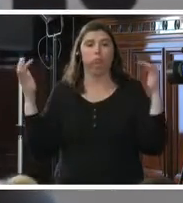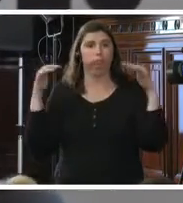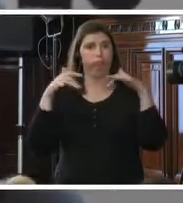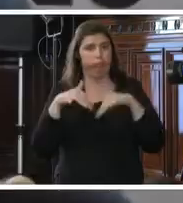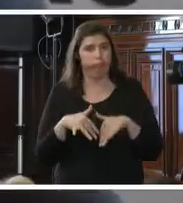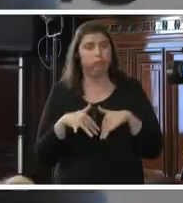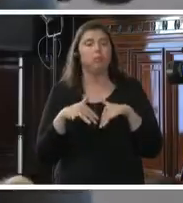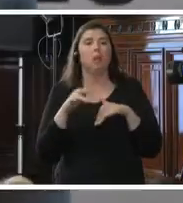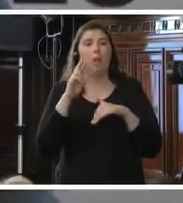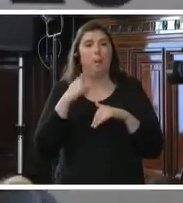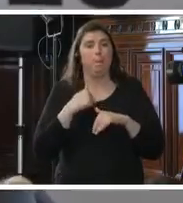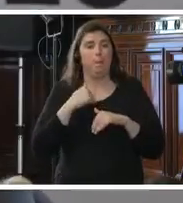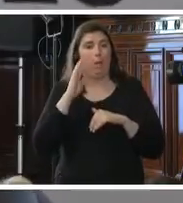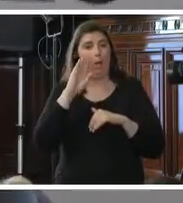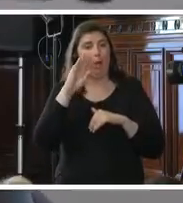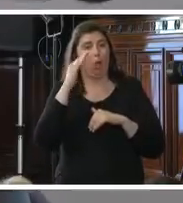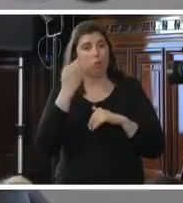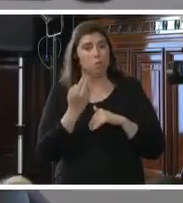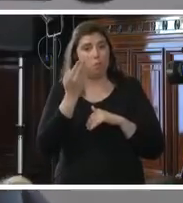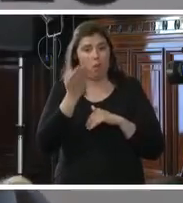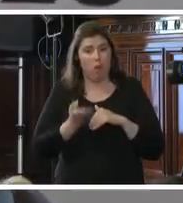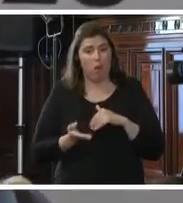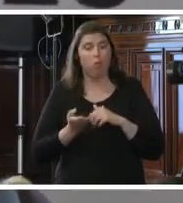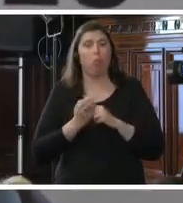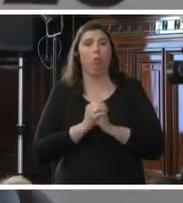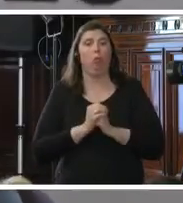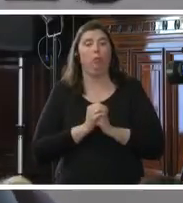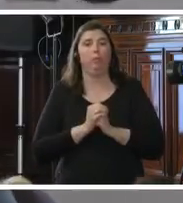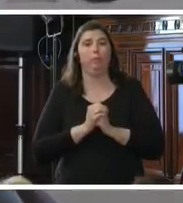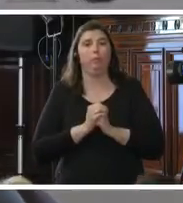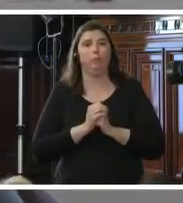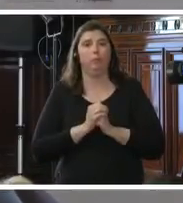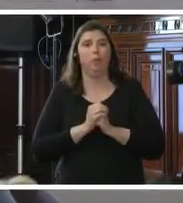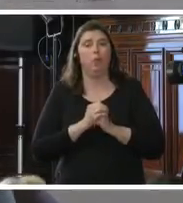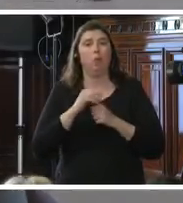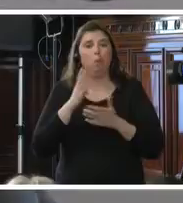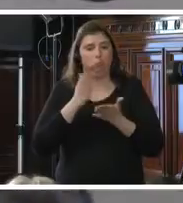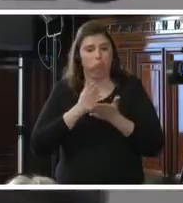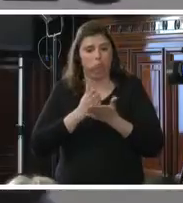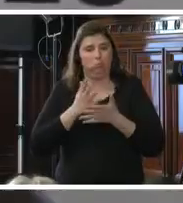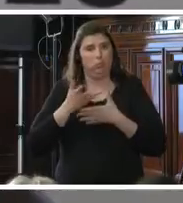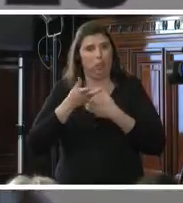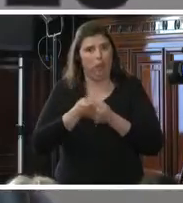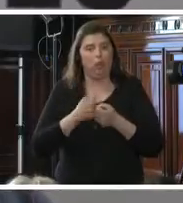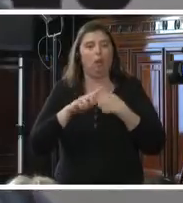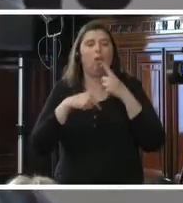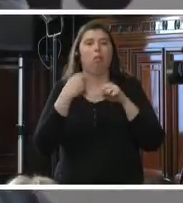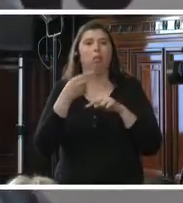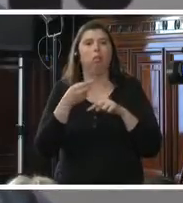mi reconocimiento por una posición solidaria también de